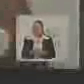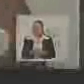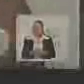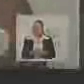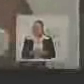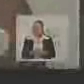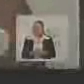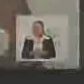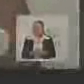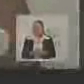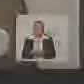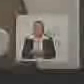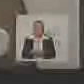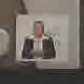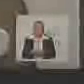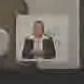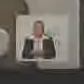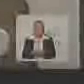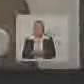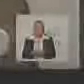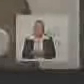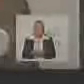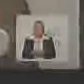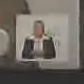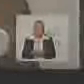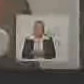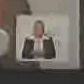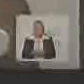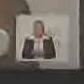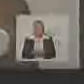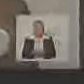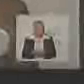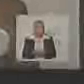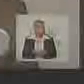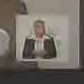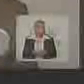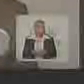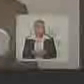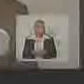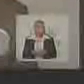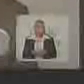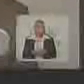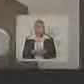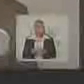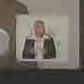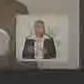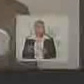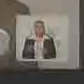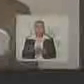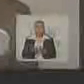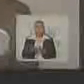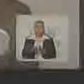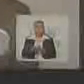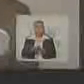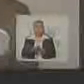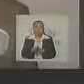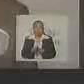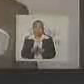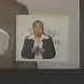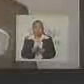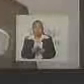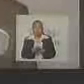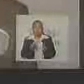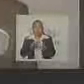Bueno, el acto inicial frente al pueblo es el acto que se denomina en la Ley